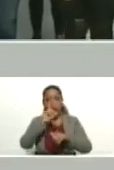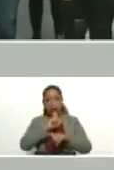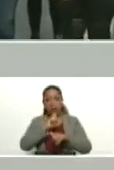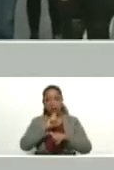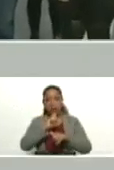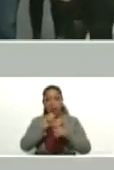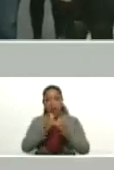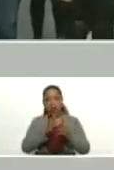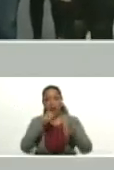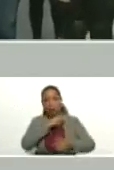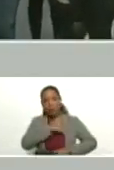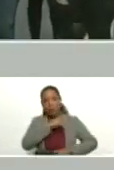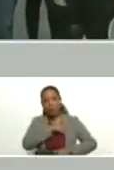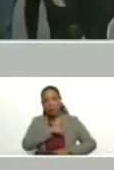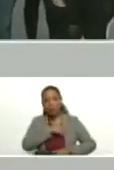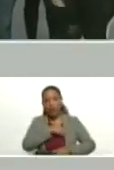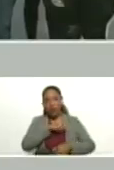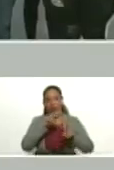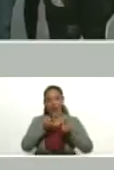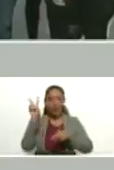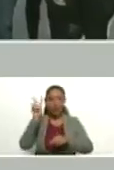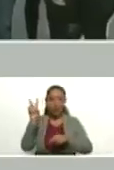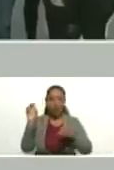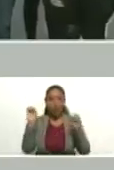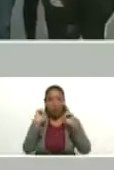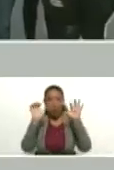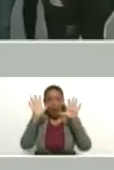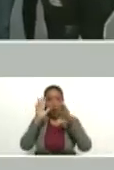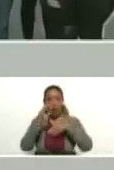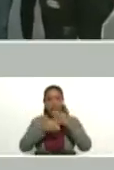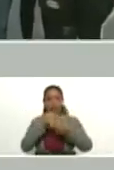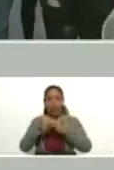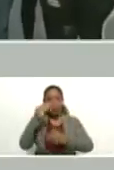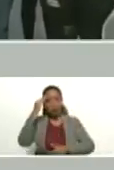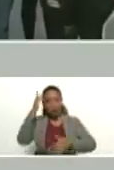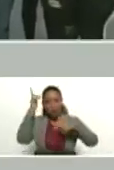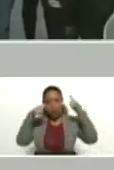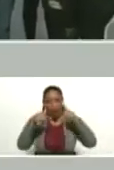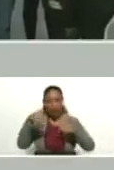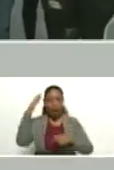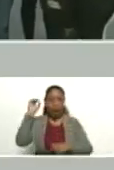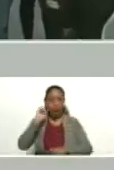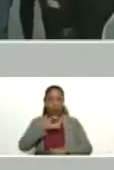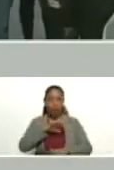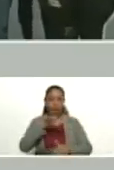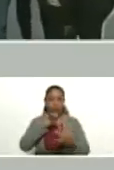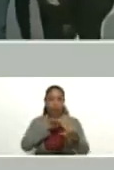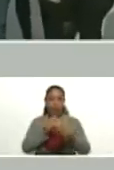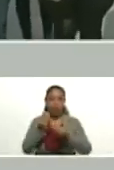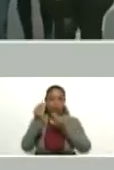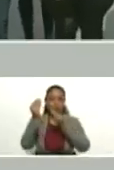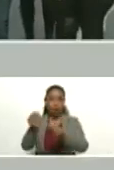la gran misión Vivienda Venezuela. Milagro hecho por el comandante Chávez aquí en la tierra. Se la dejó al pueblo y nosotros la